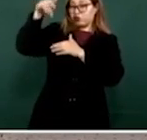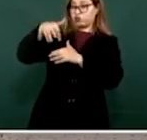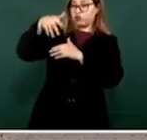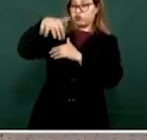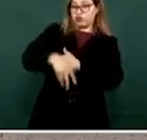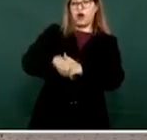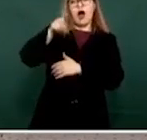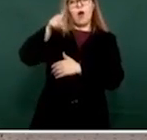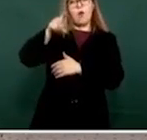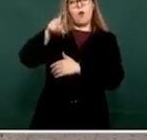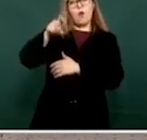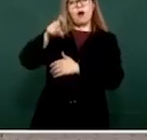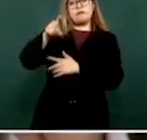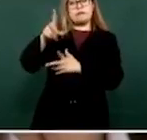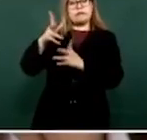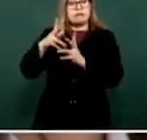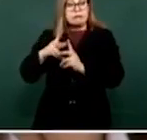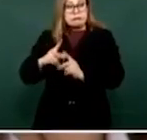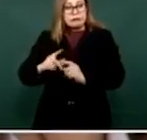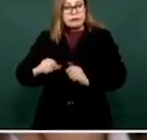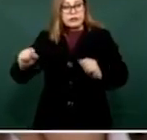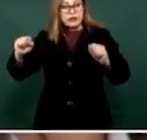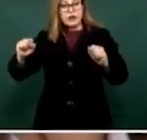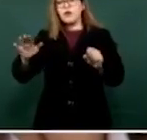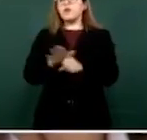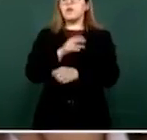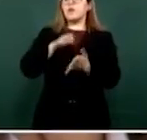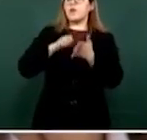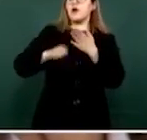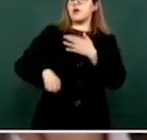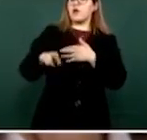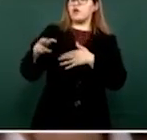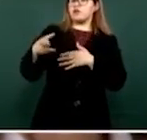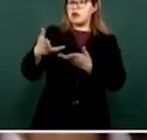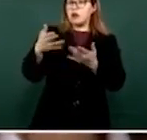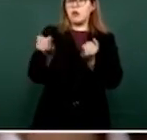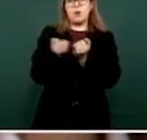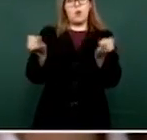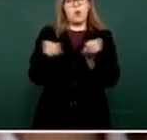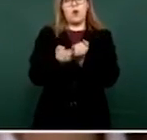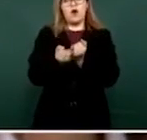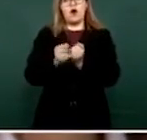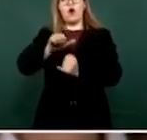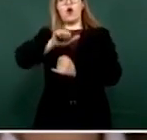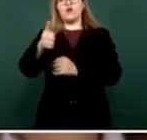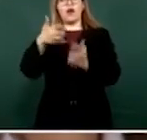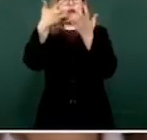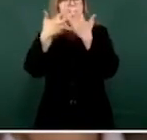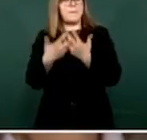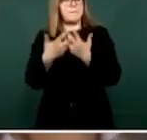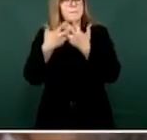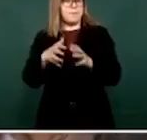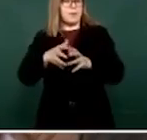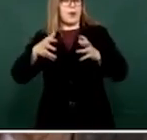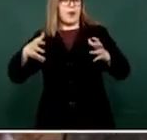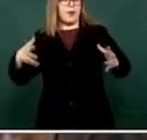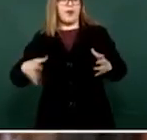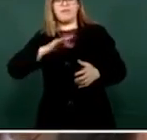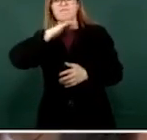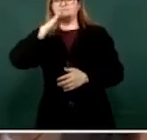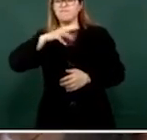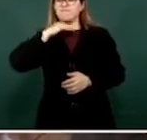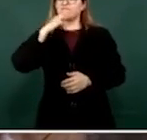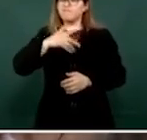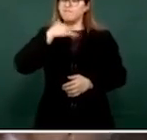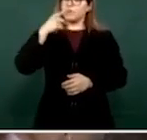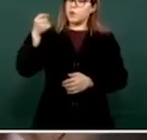y por la extracción del riego agrícola, y bueno, las grandes empresas están contaminando los